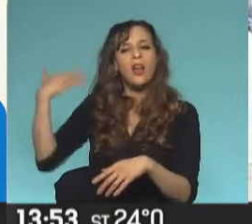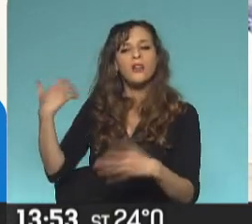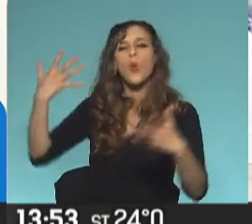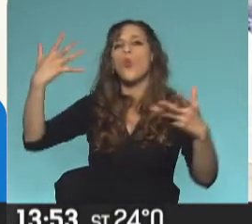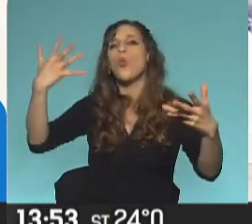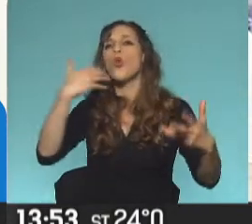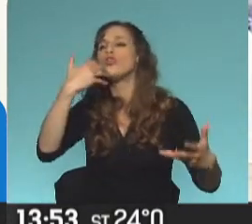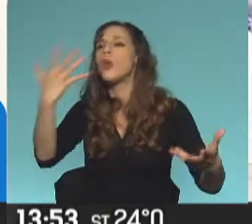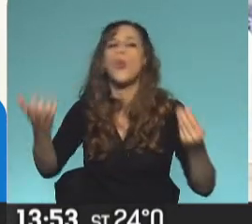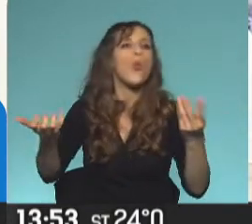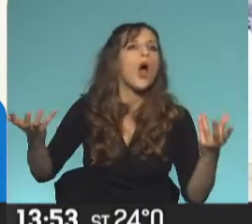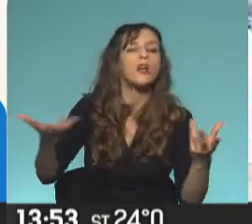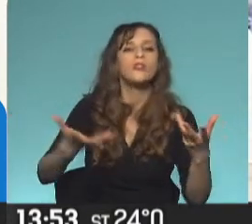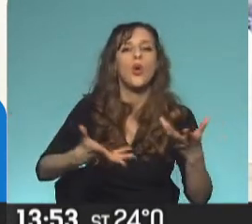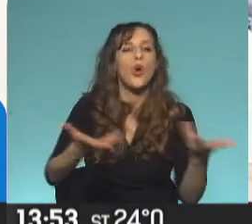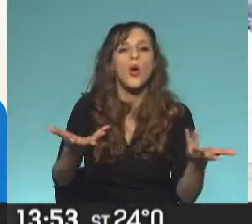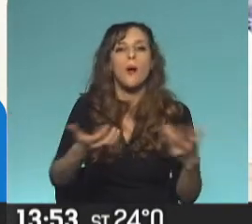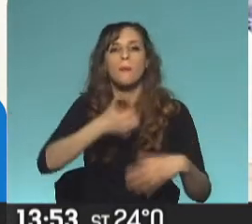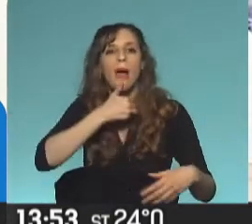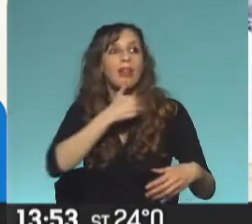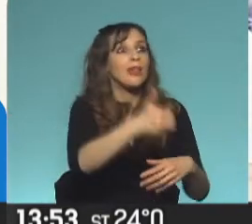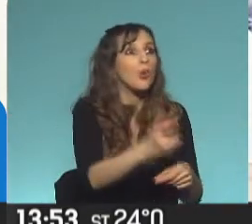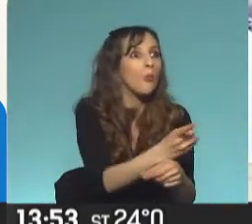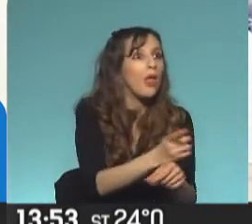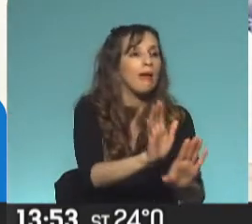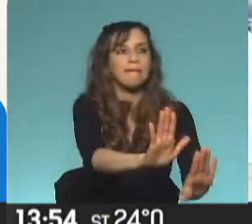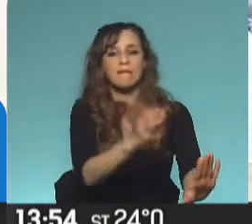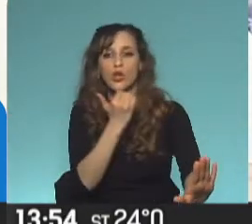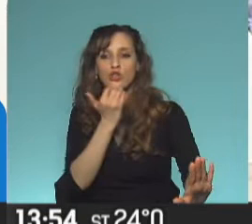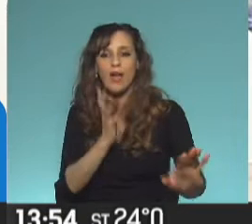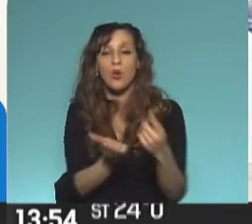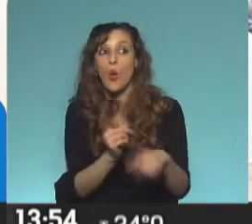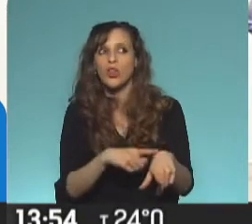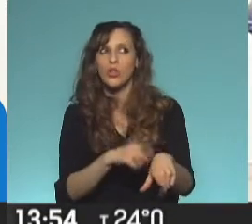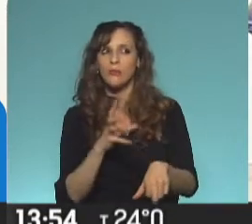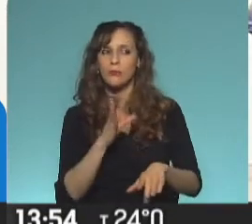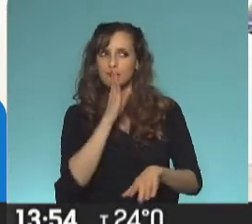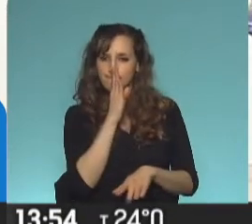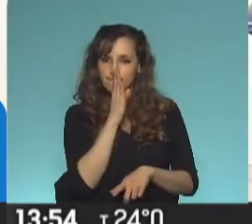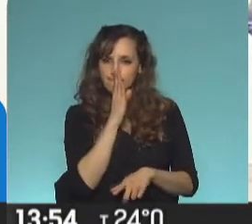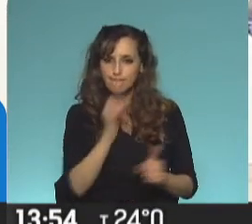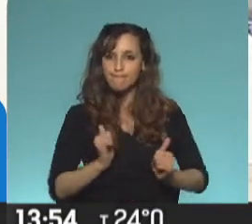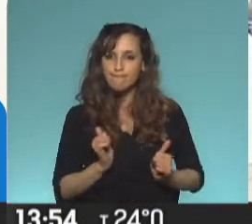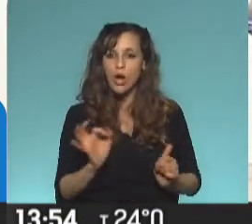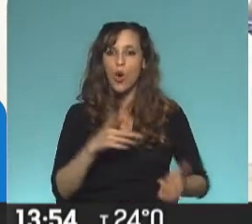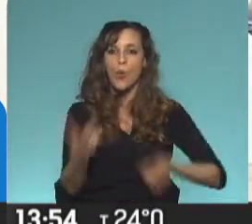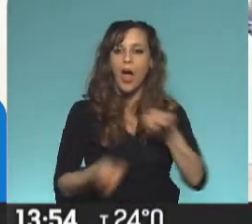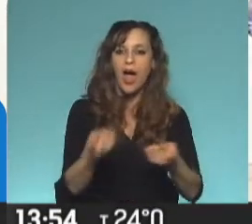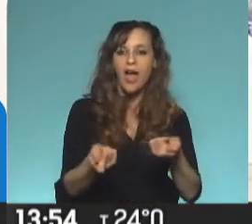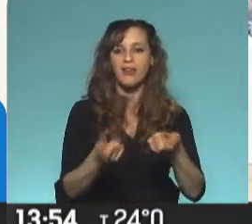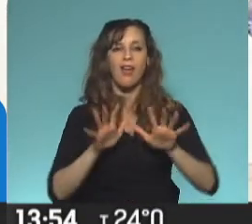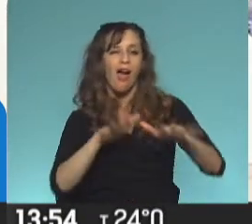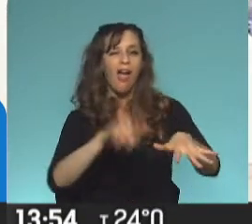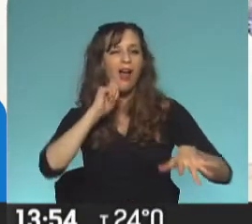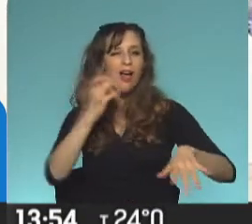cuánto podía durar no tomar un mate compartirlo con amigos no estar en bailes en todo lo que solíamos